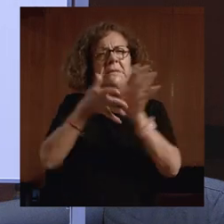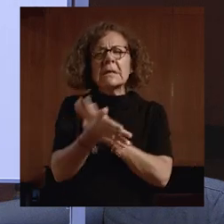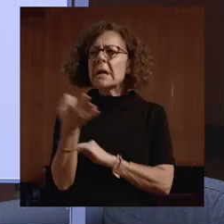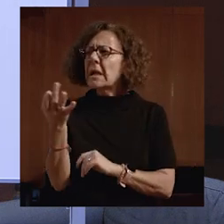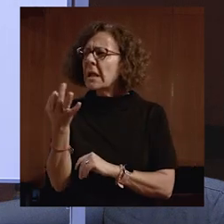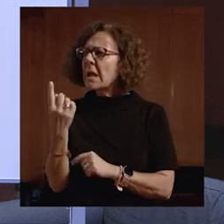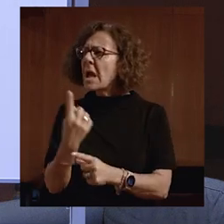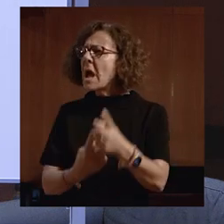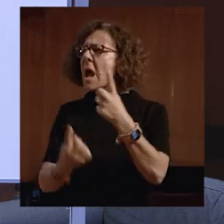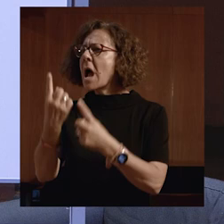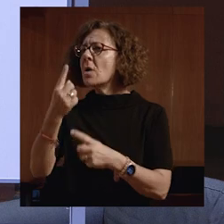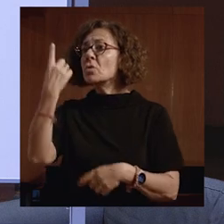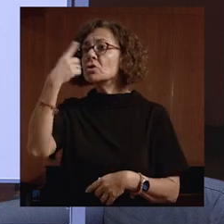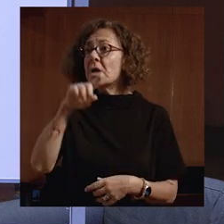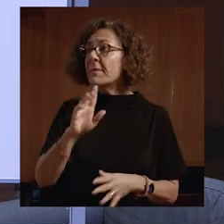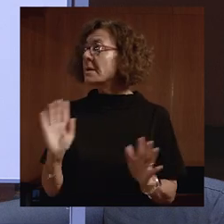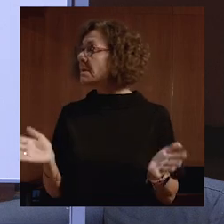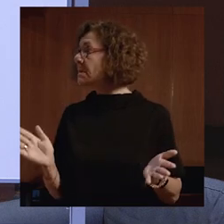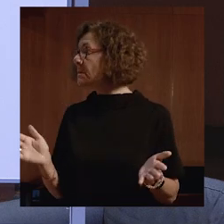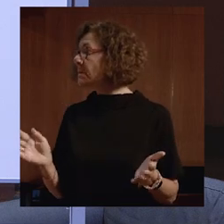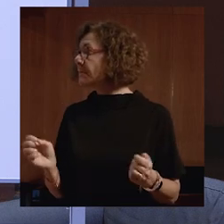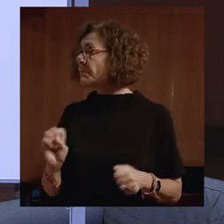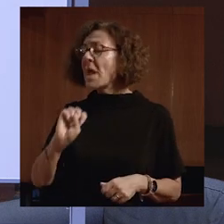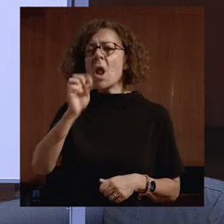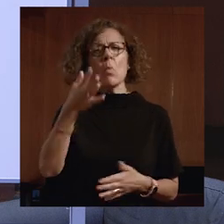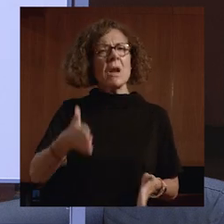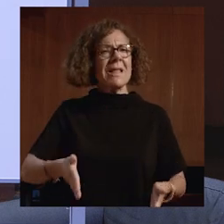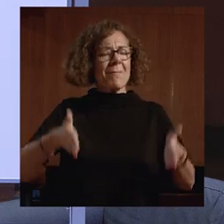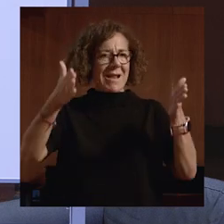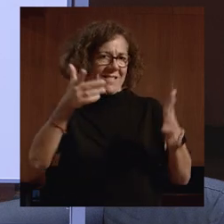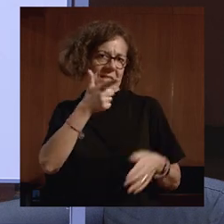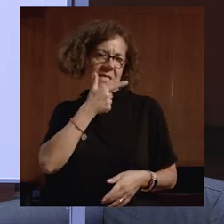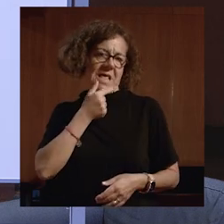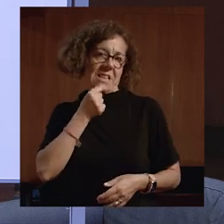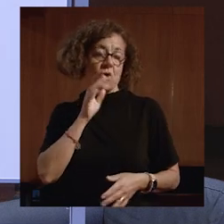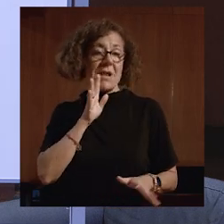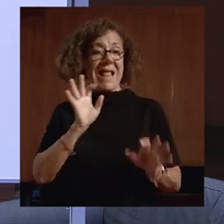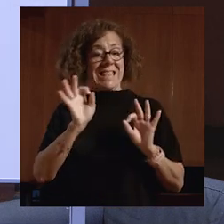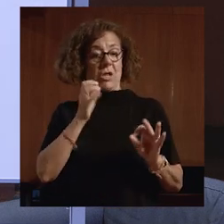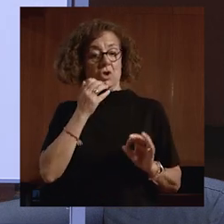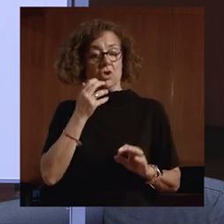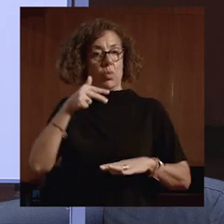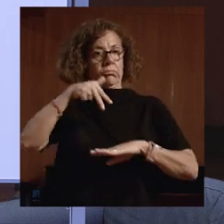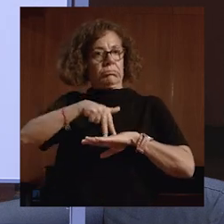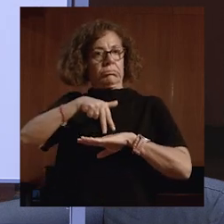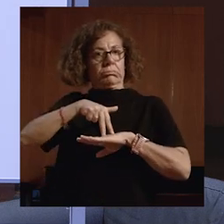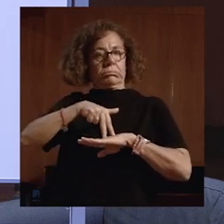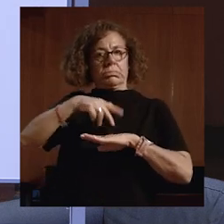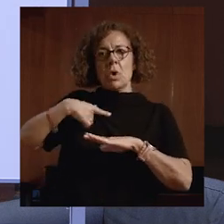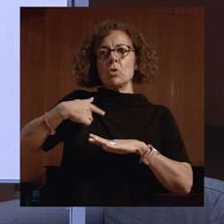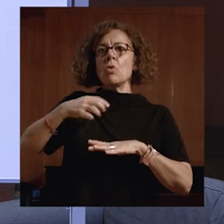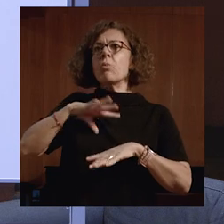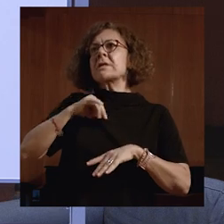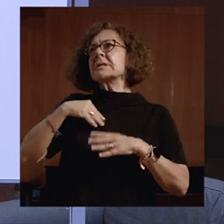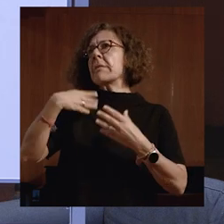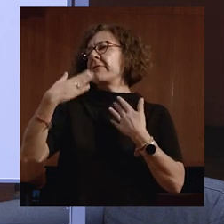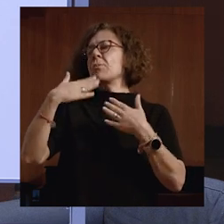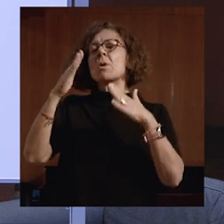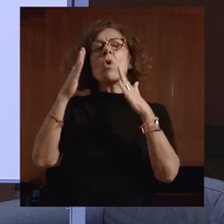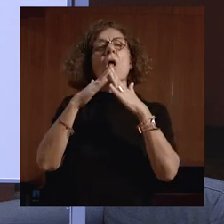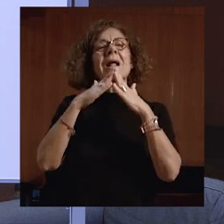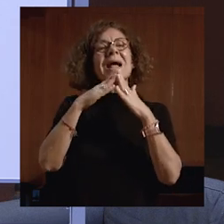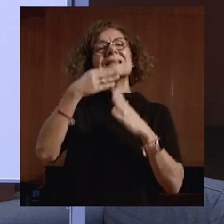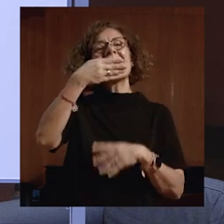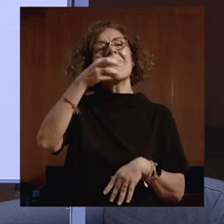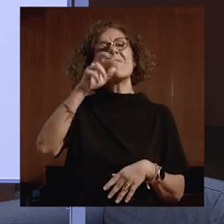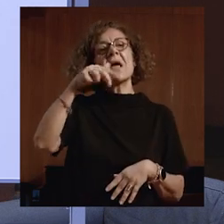¿Hay gente que lo sabe? Me alegro. La cuarta pared es muy sencillo. En teatro, cuando tú actúas, tú a lo mejor estás haciendo la casa de Bernarda Alba y tú estás en la